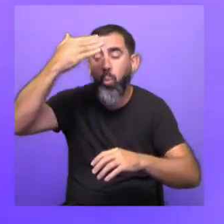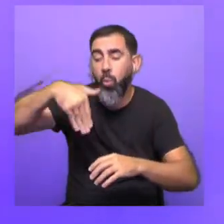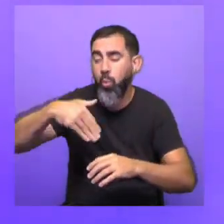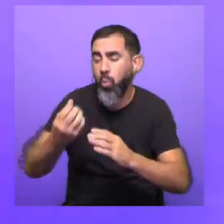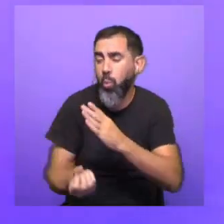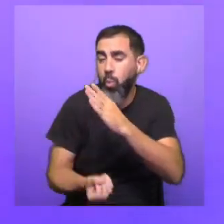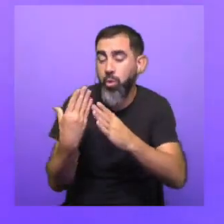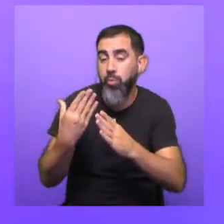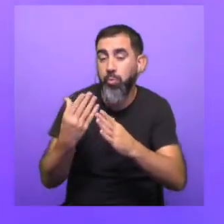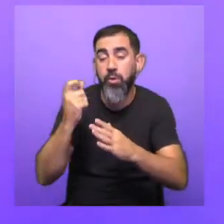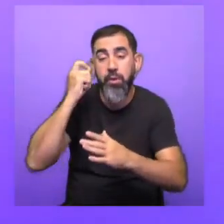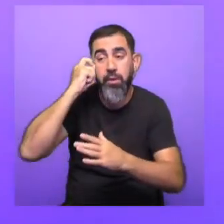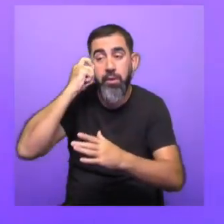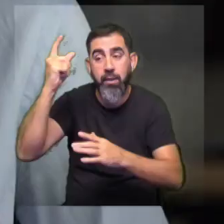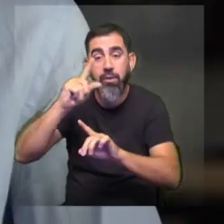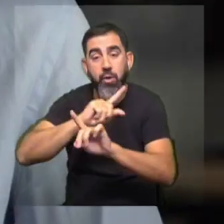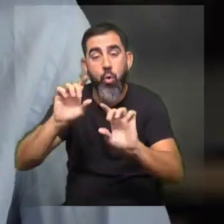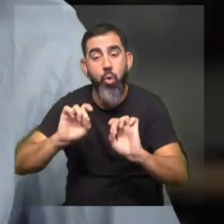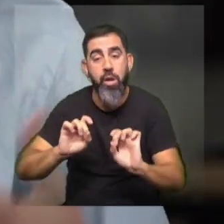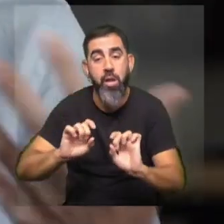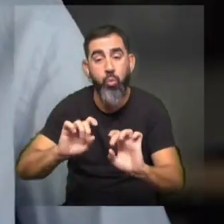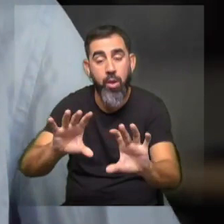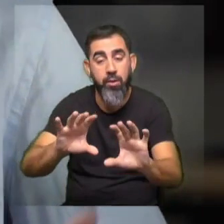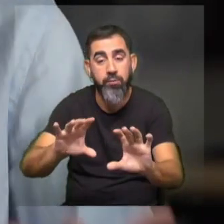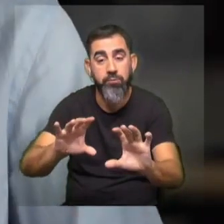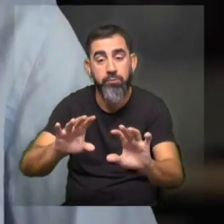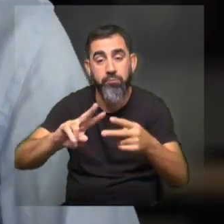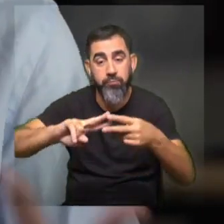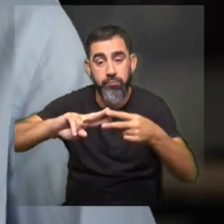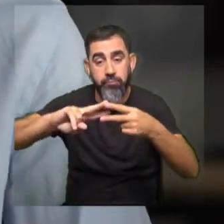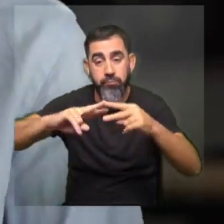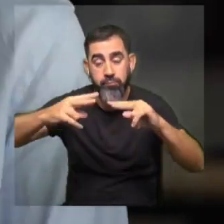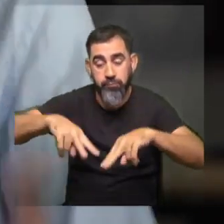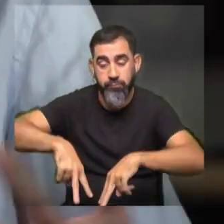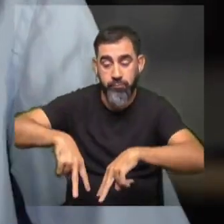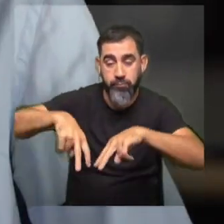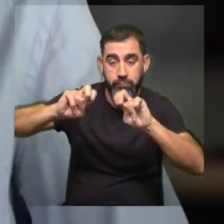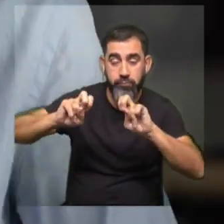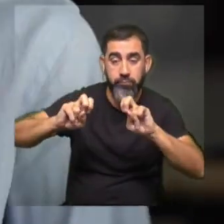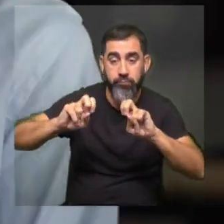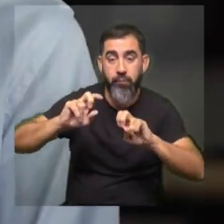¿no? La aplicación de inteligencia artificial en el análisis de datos genómicos. Eso hay